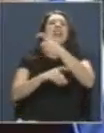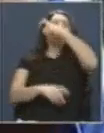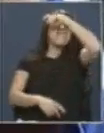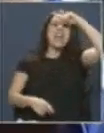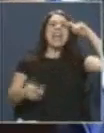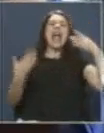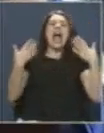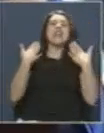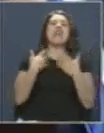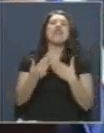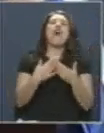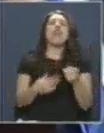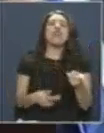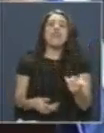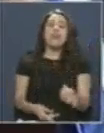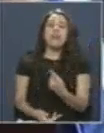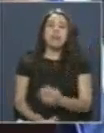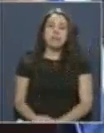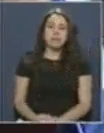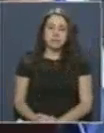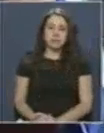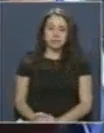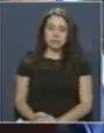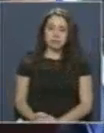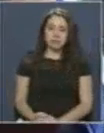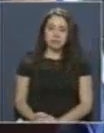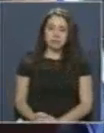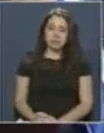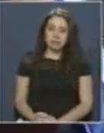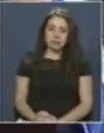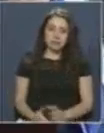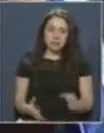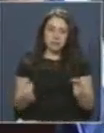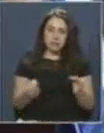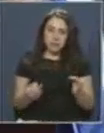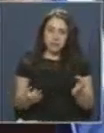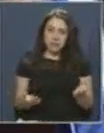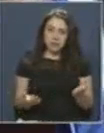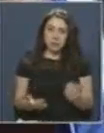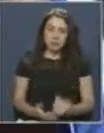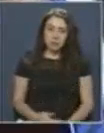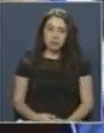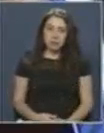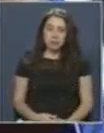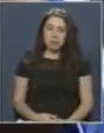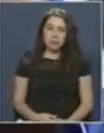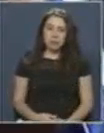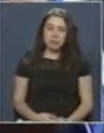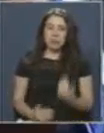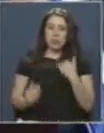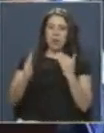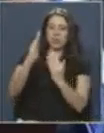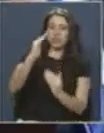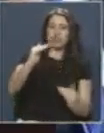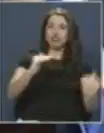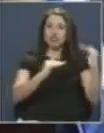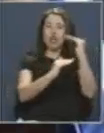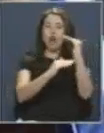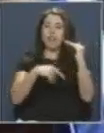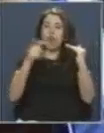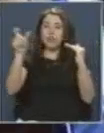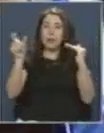Etcétera. Bueno, sin ninguna duda, el ponerse encima del otro